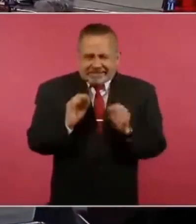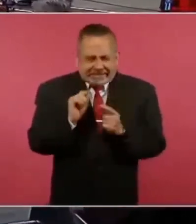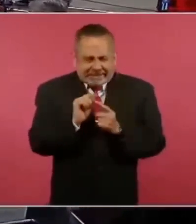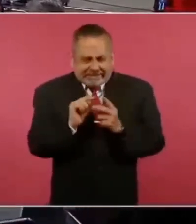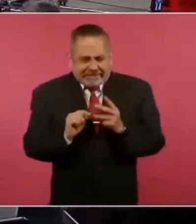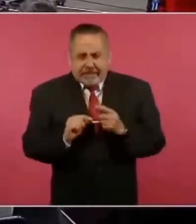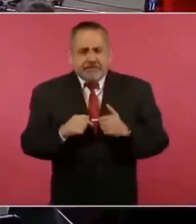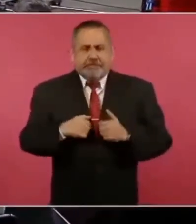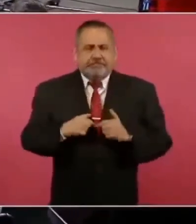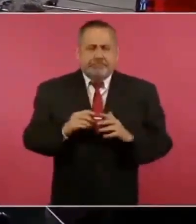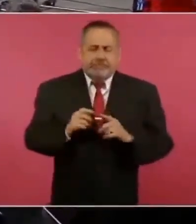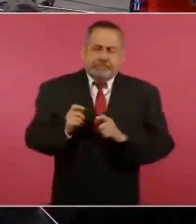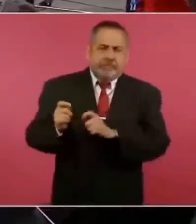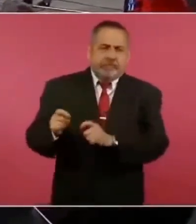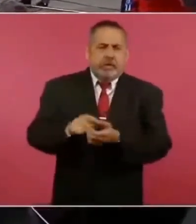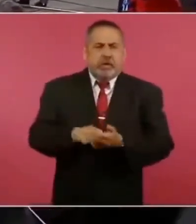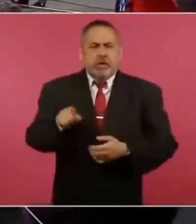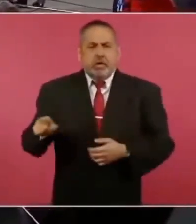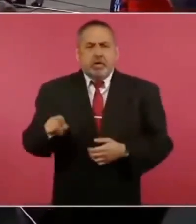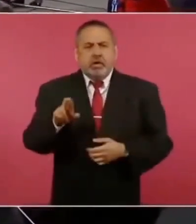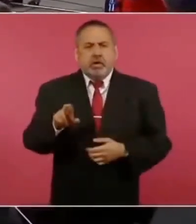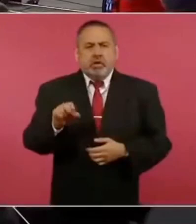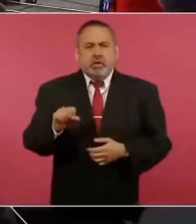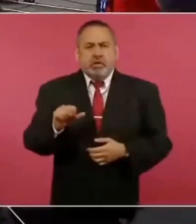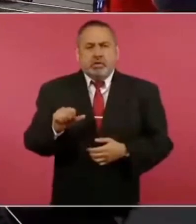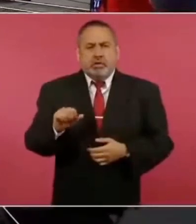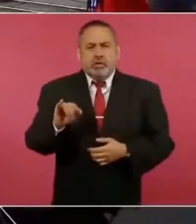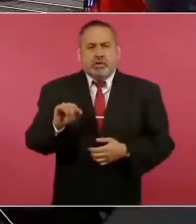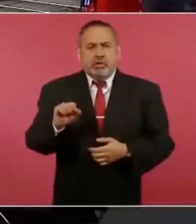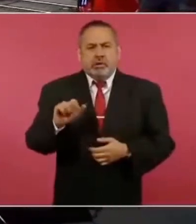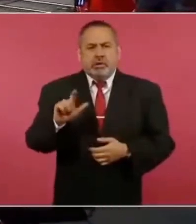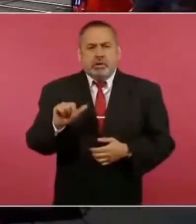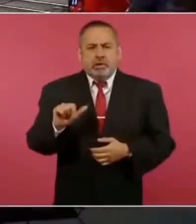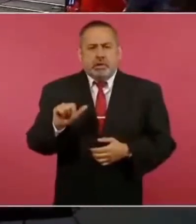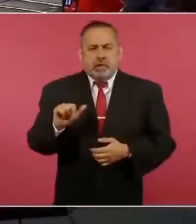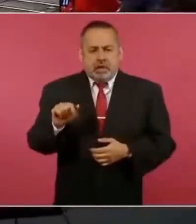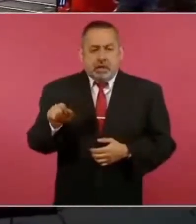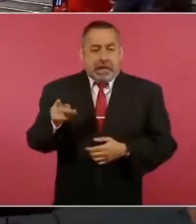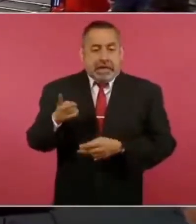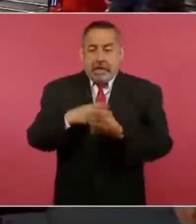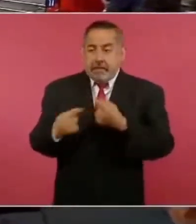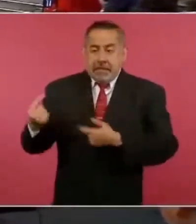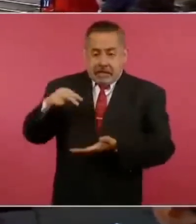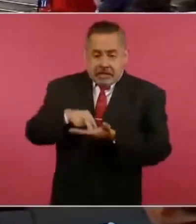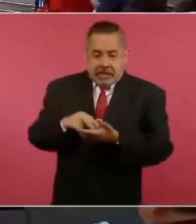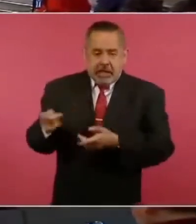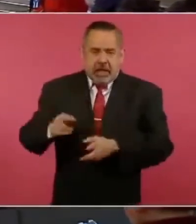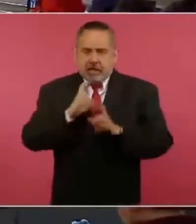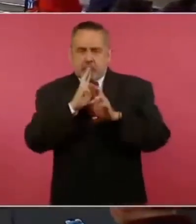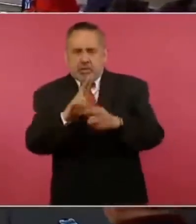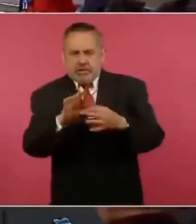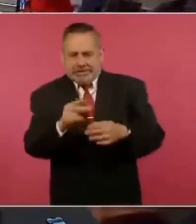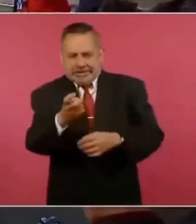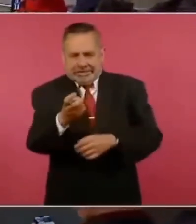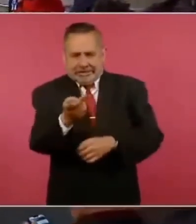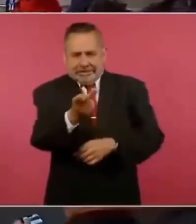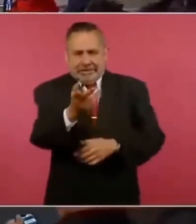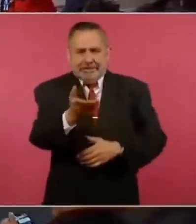los tiene Rosa Isela Rodríguez. Cuando venga acá, le vamos a pedir que nos informe.